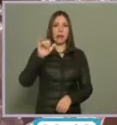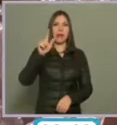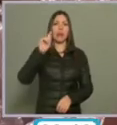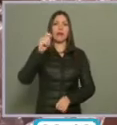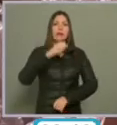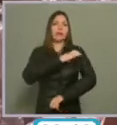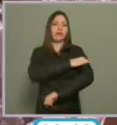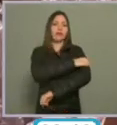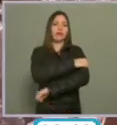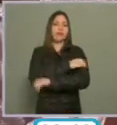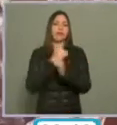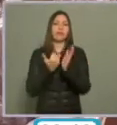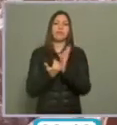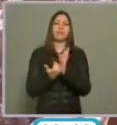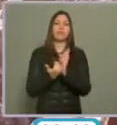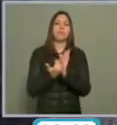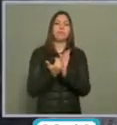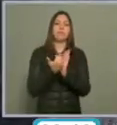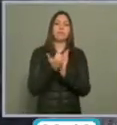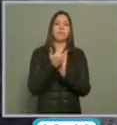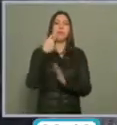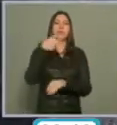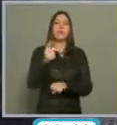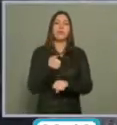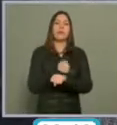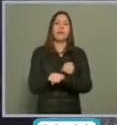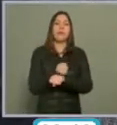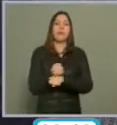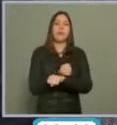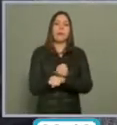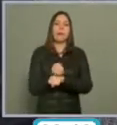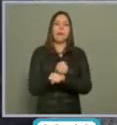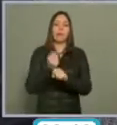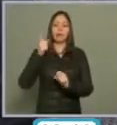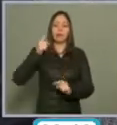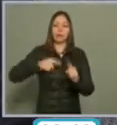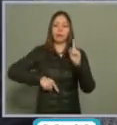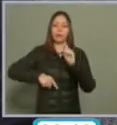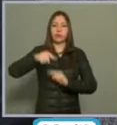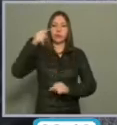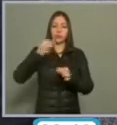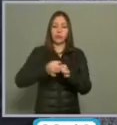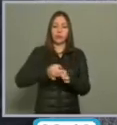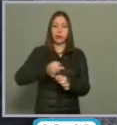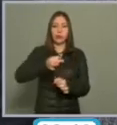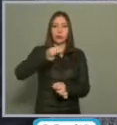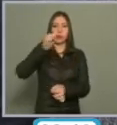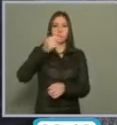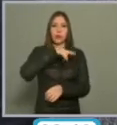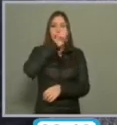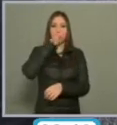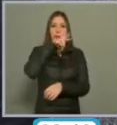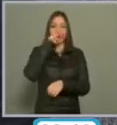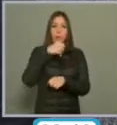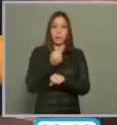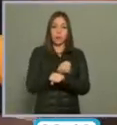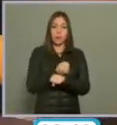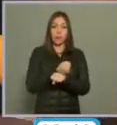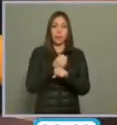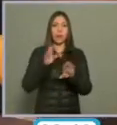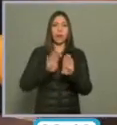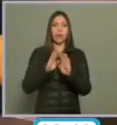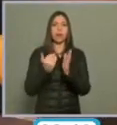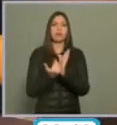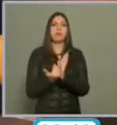sobre los vasos sanguíneos, ¿verdad? Aumenta la presión que la sangre ejerce sobre el vaso sanguíneo. Ya. Entonces, el aumento quiere decir